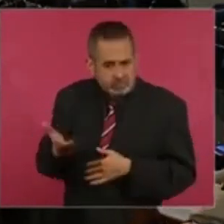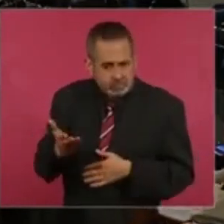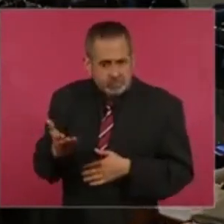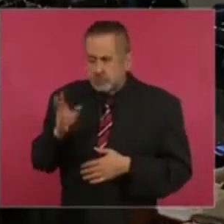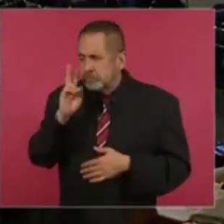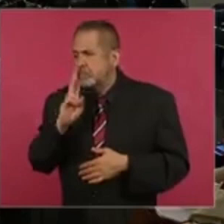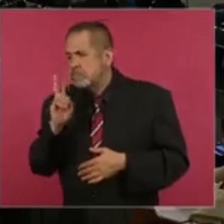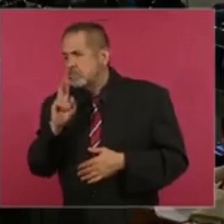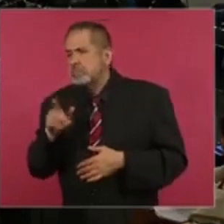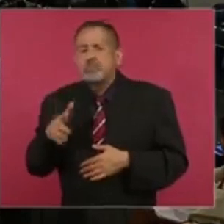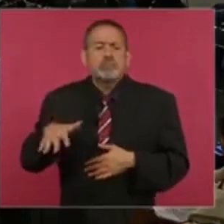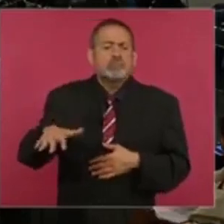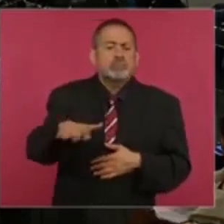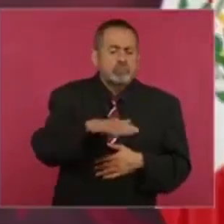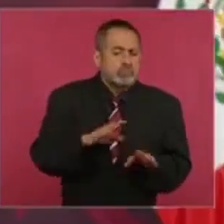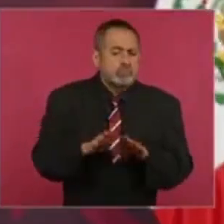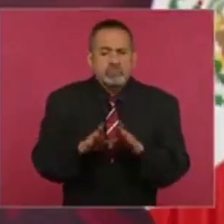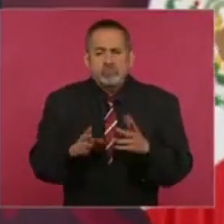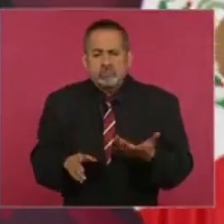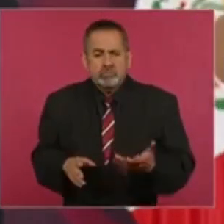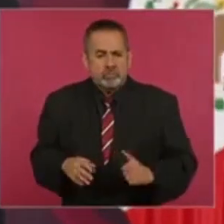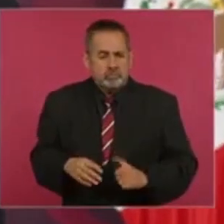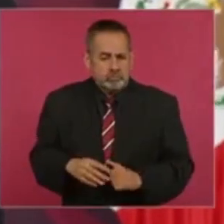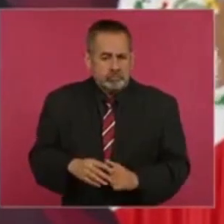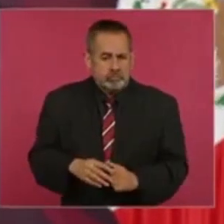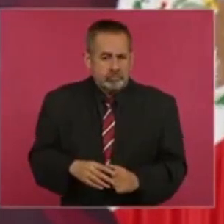que se